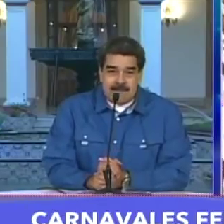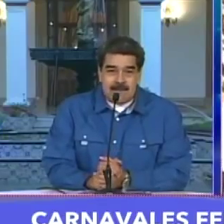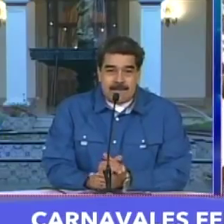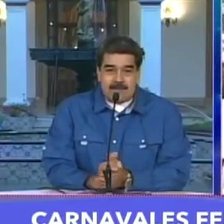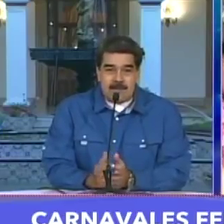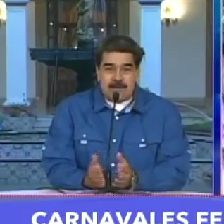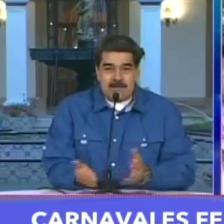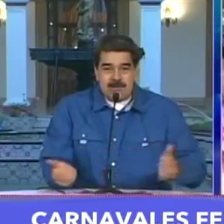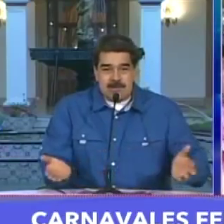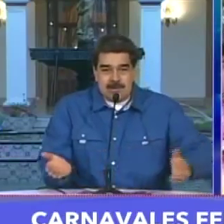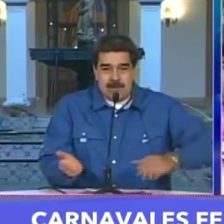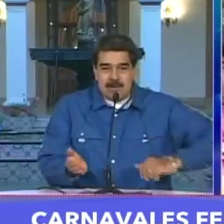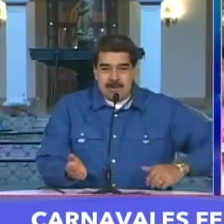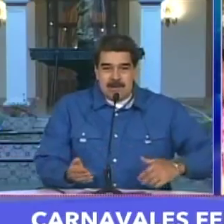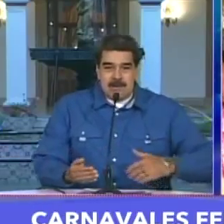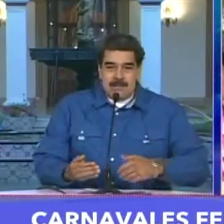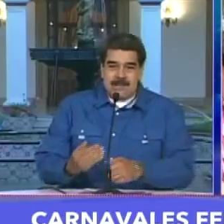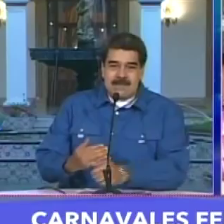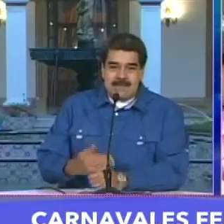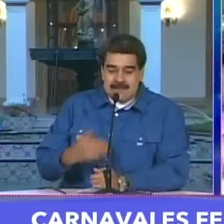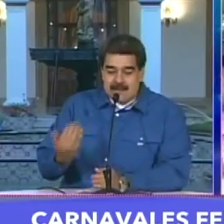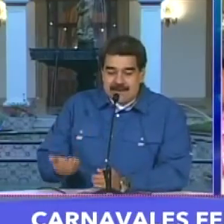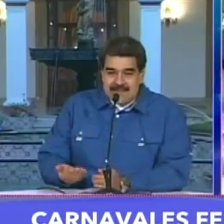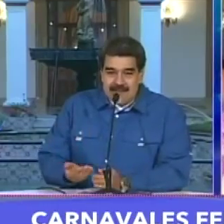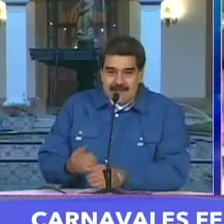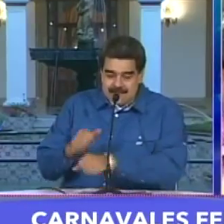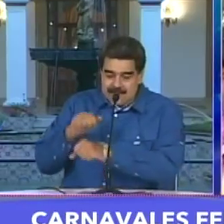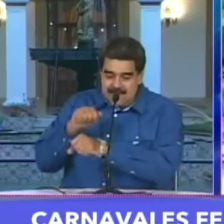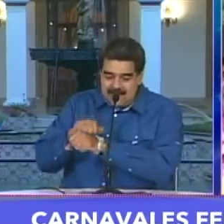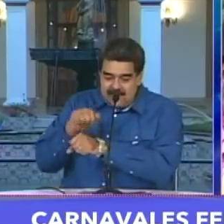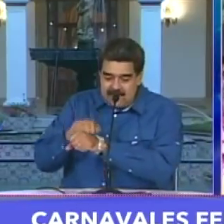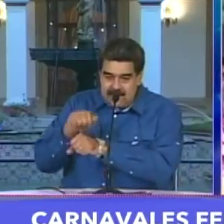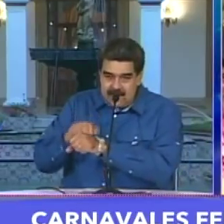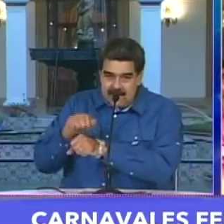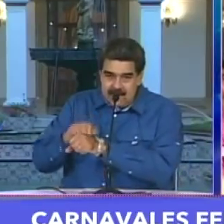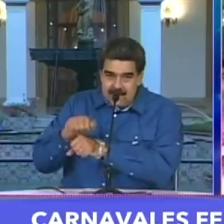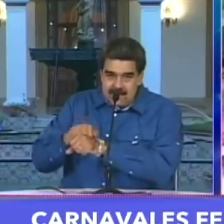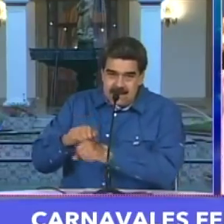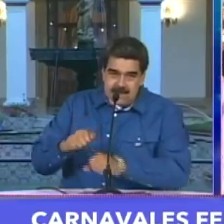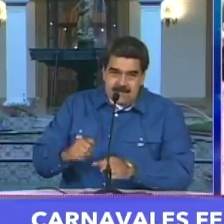ritmo, presidente pasión, eso soy yo. Presidente de verdad, de madera.